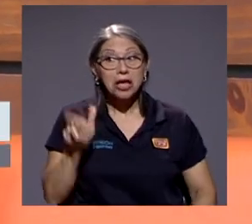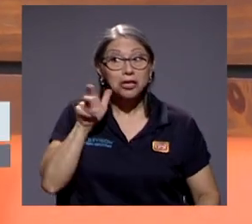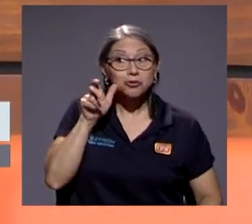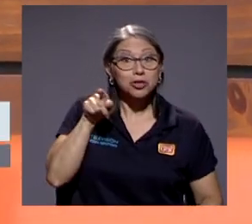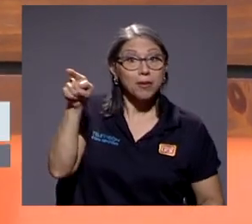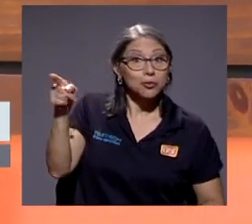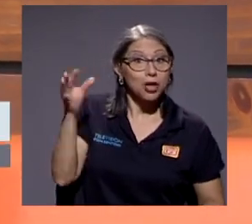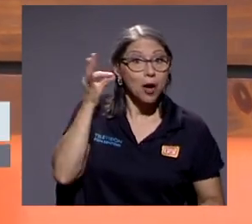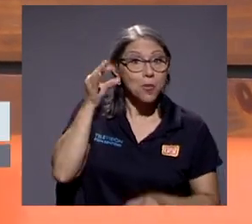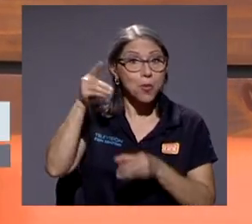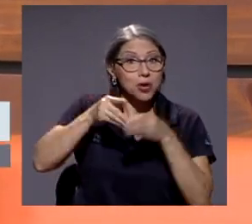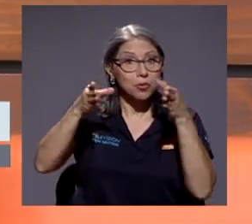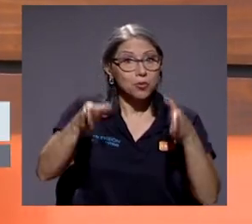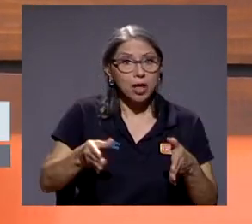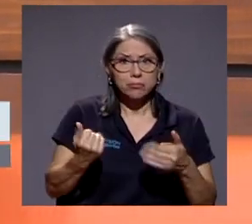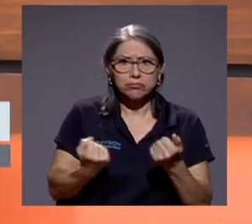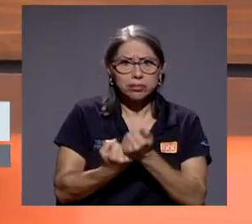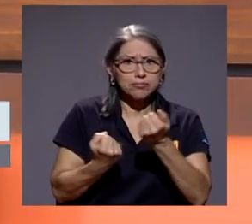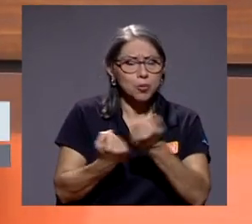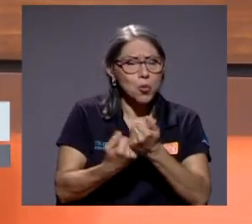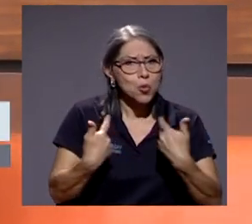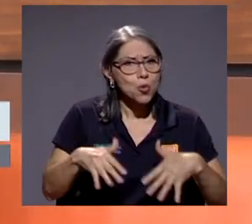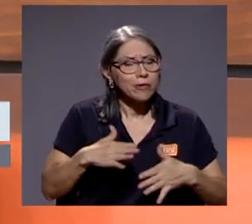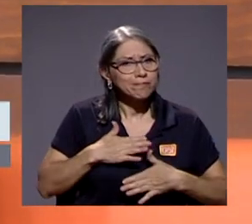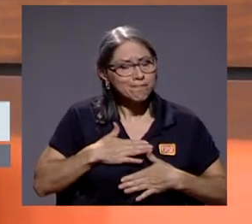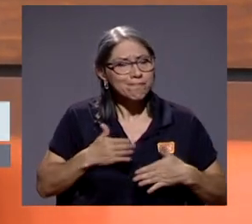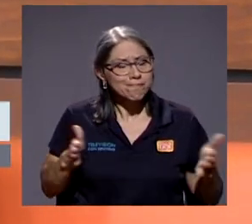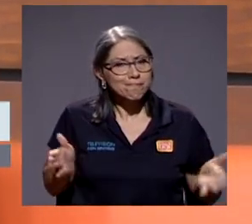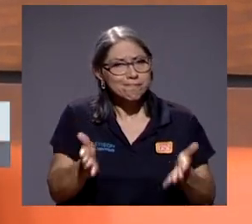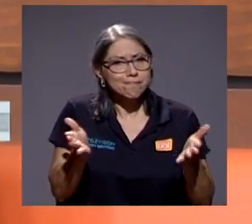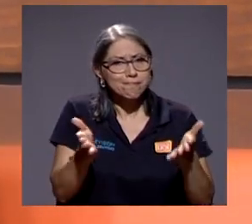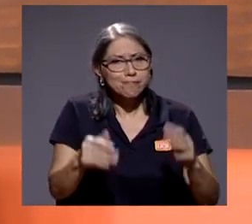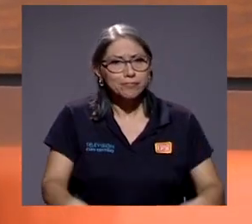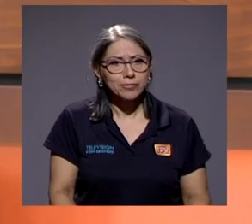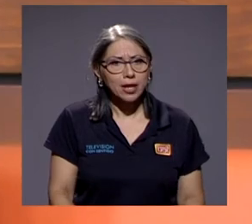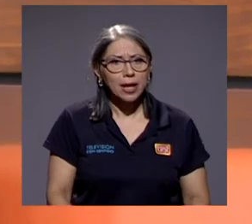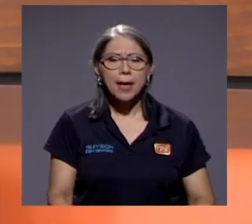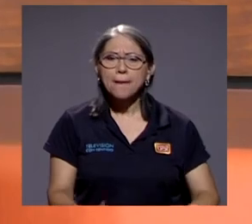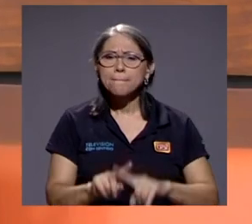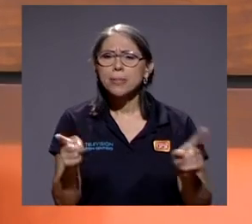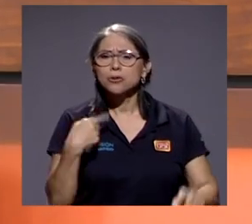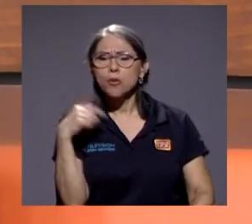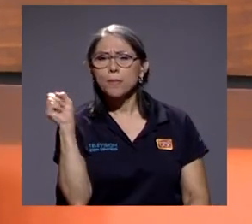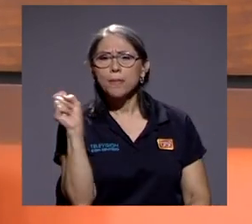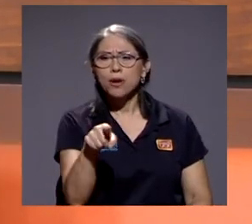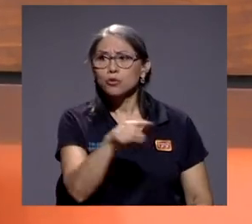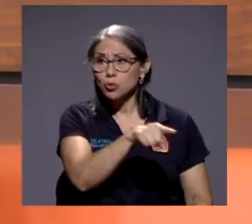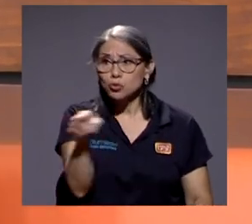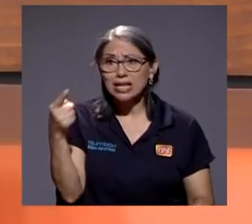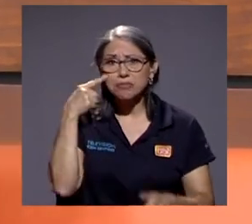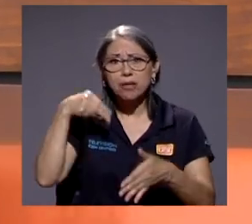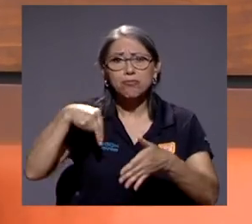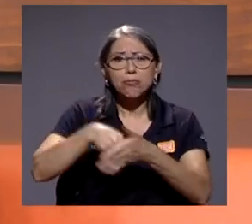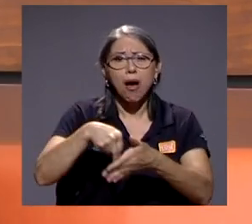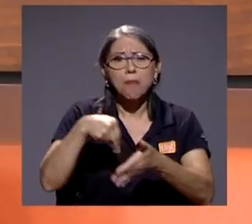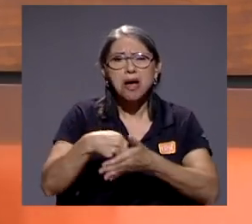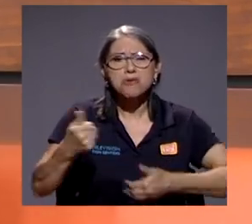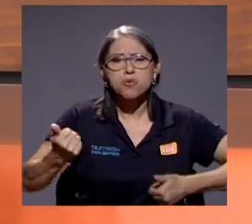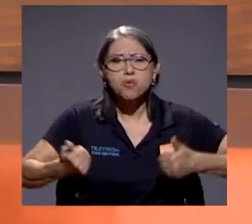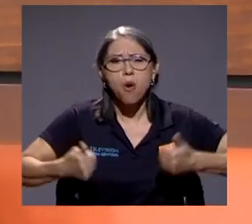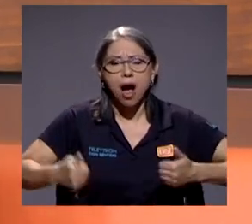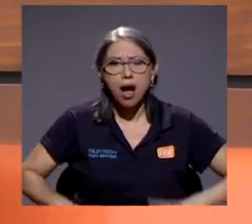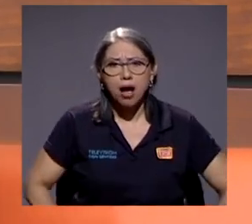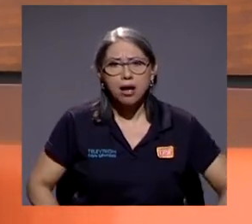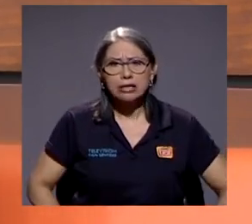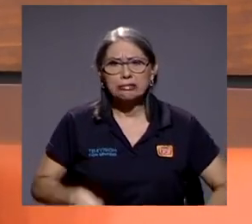ronald también pero que trabas han sentido ustedes que pueda haber verdad o con que han tenido que